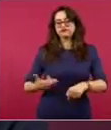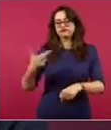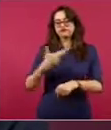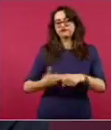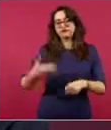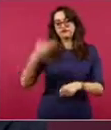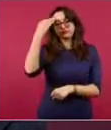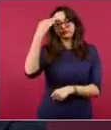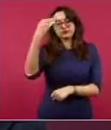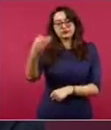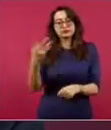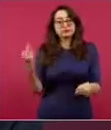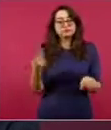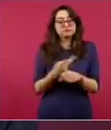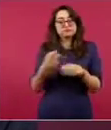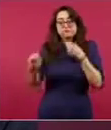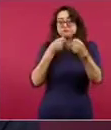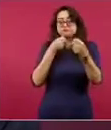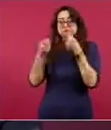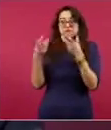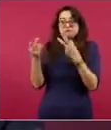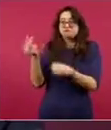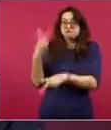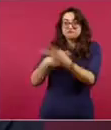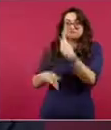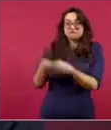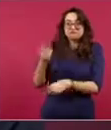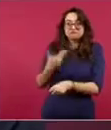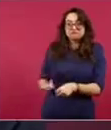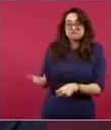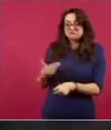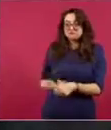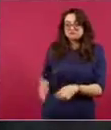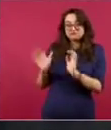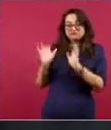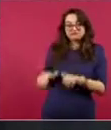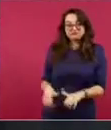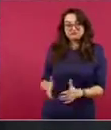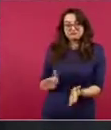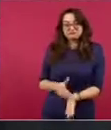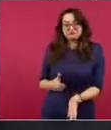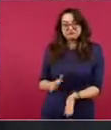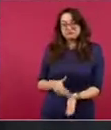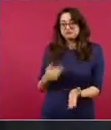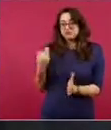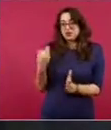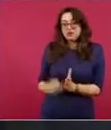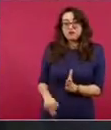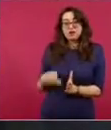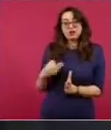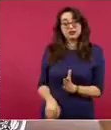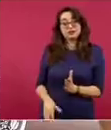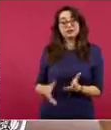por parte de los compañeros y las compañeras periodistas de documentos, sobre todo